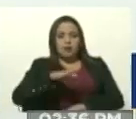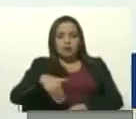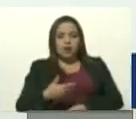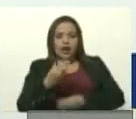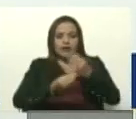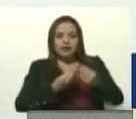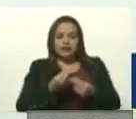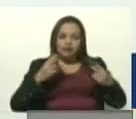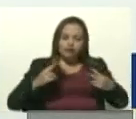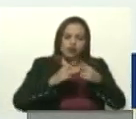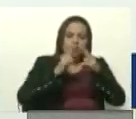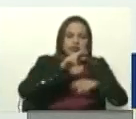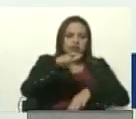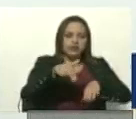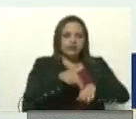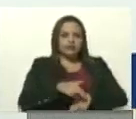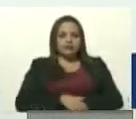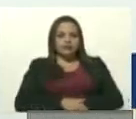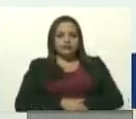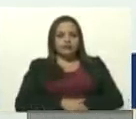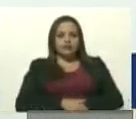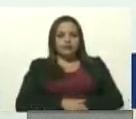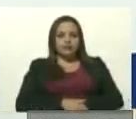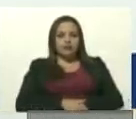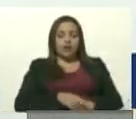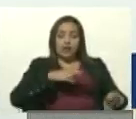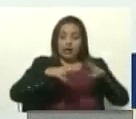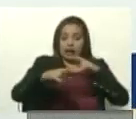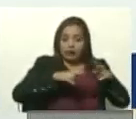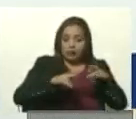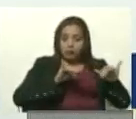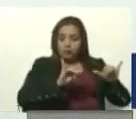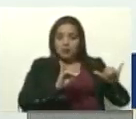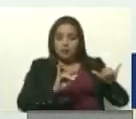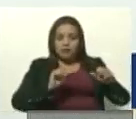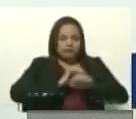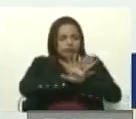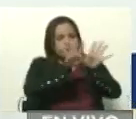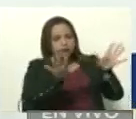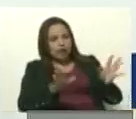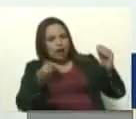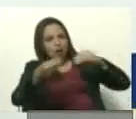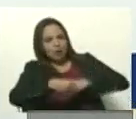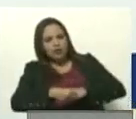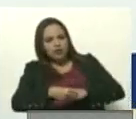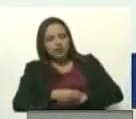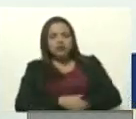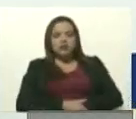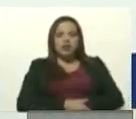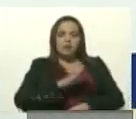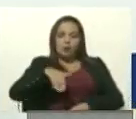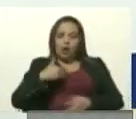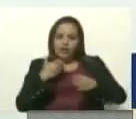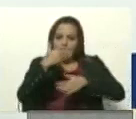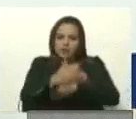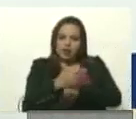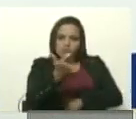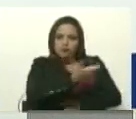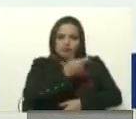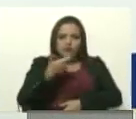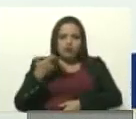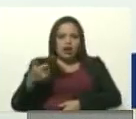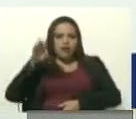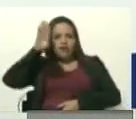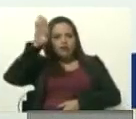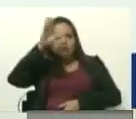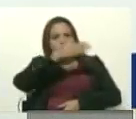nacional, basada en la transparencia y en el consenso para avanzar en la búsqueda de un